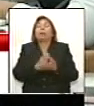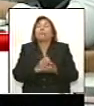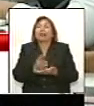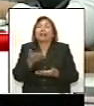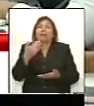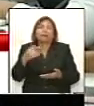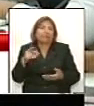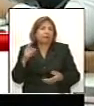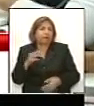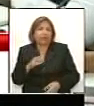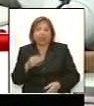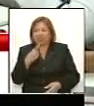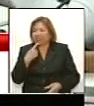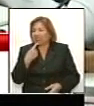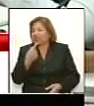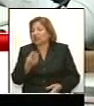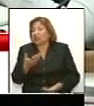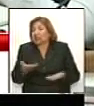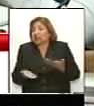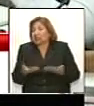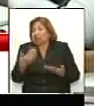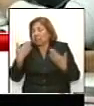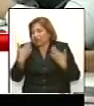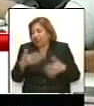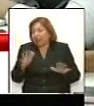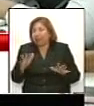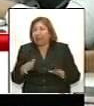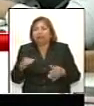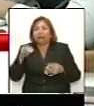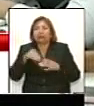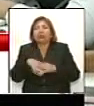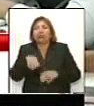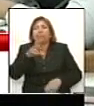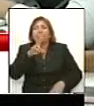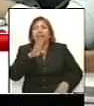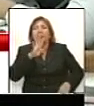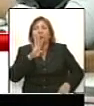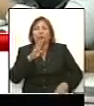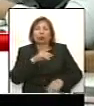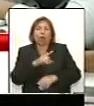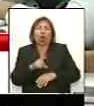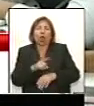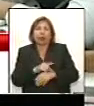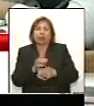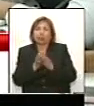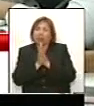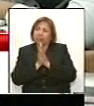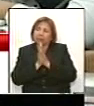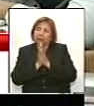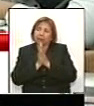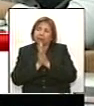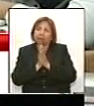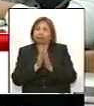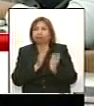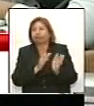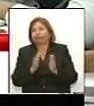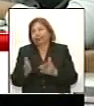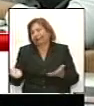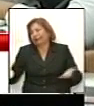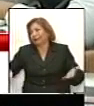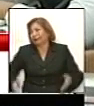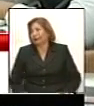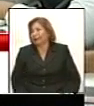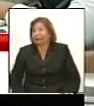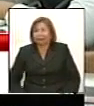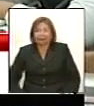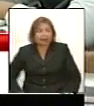de flagrancia. Vale decir que se haya llevado a cabo dentro de las 24 horas de solicitado el procedimiento. tiene